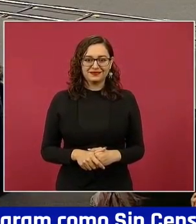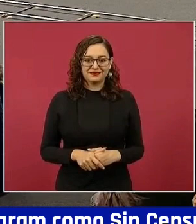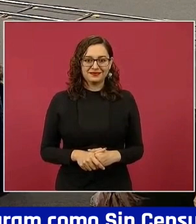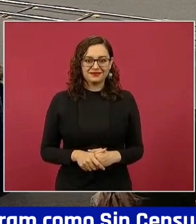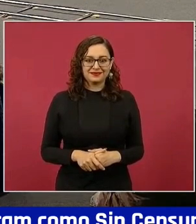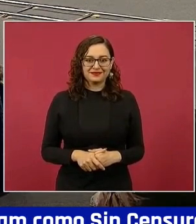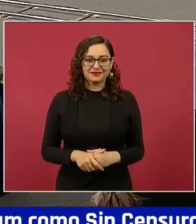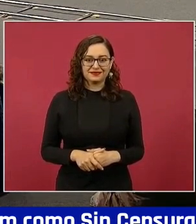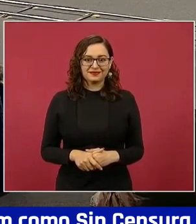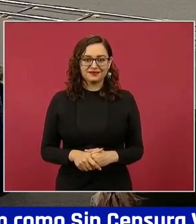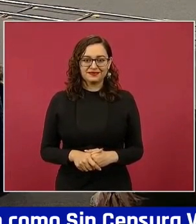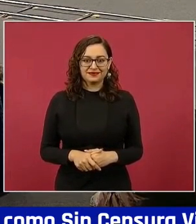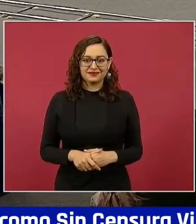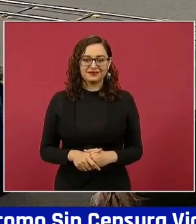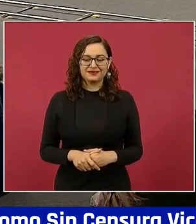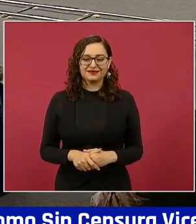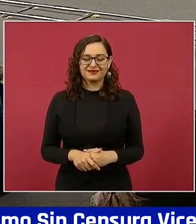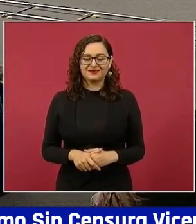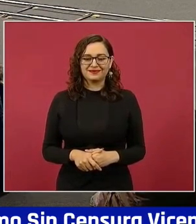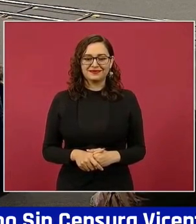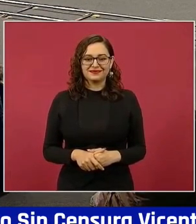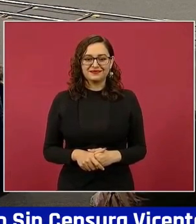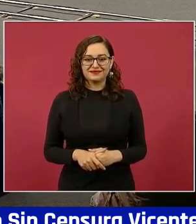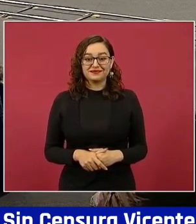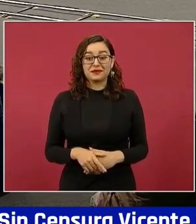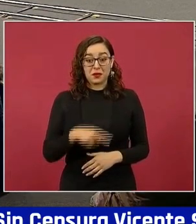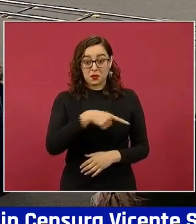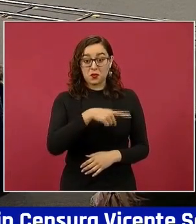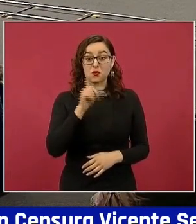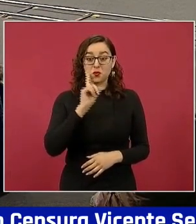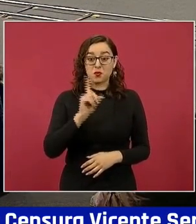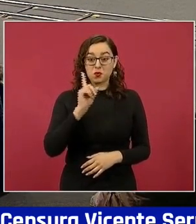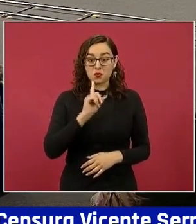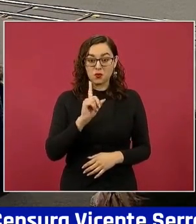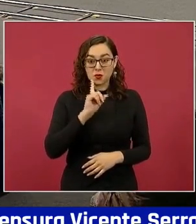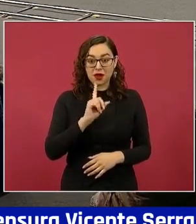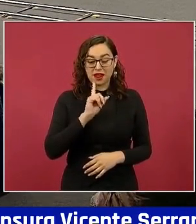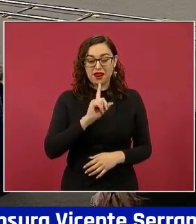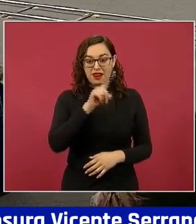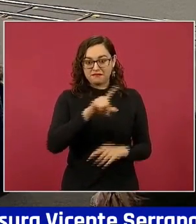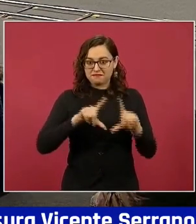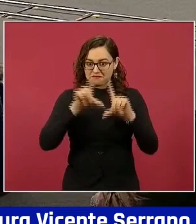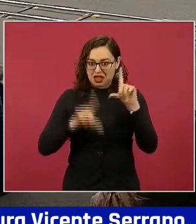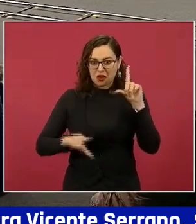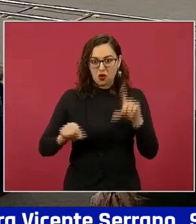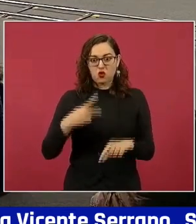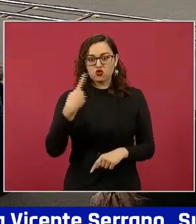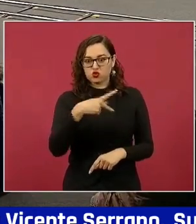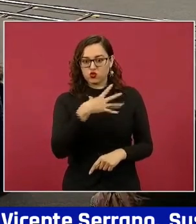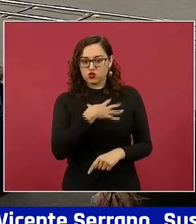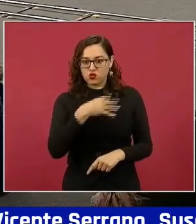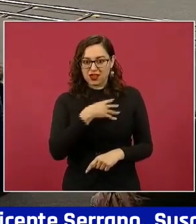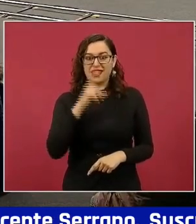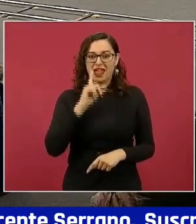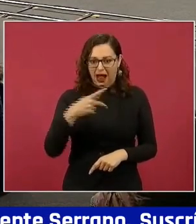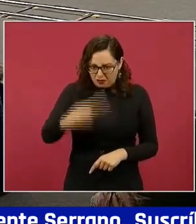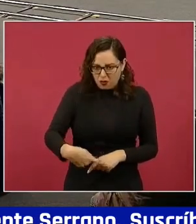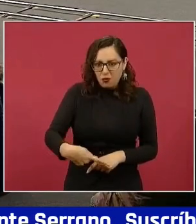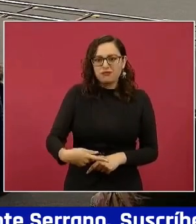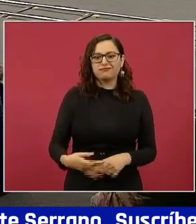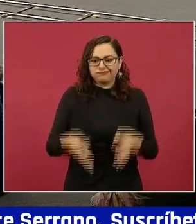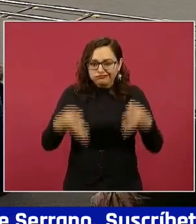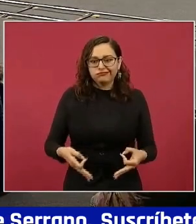Say that again. A very good daughter of Mexico. Es una excelente hija de México. Sí, es cierto.